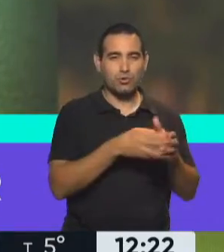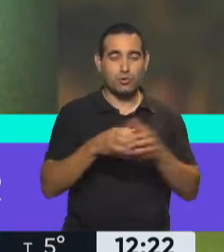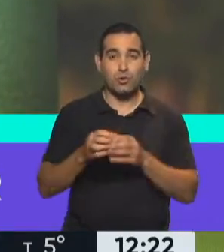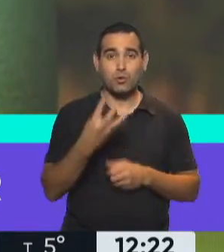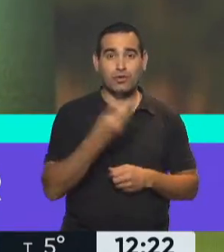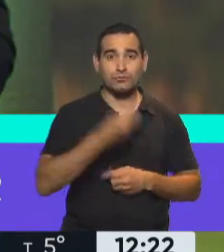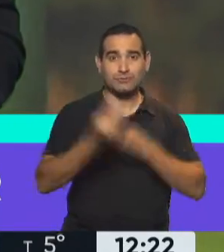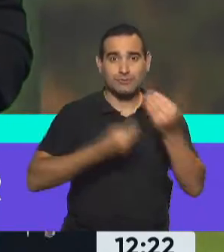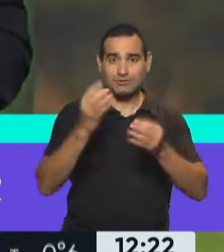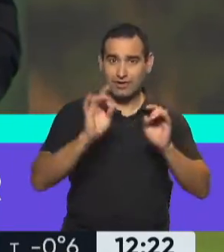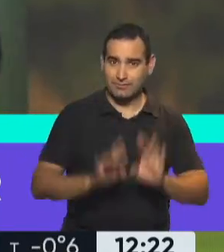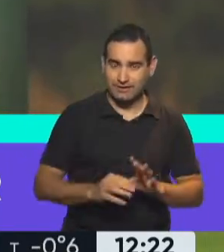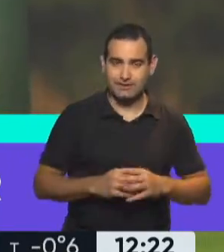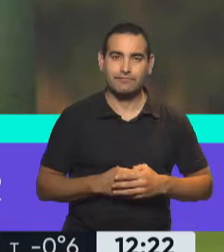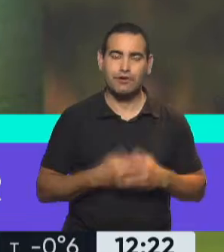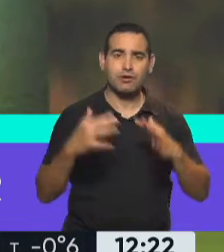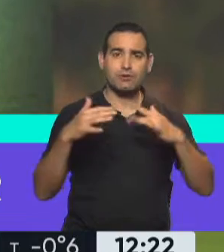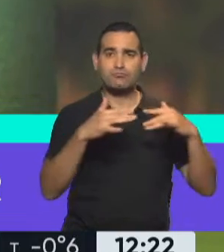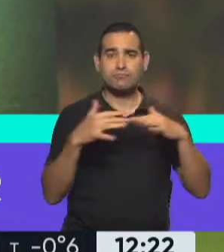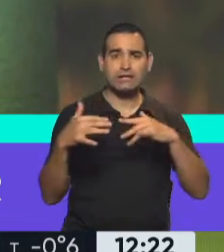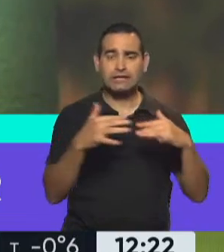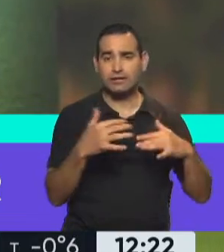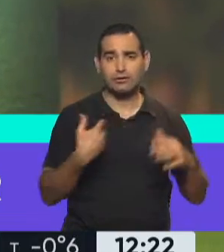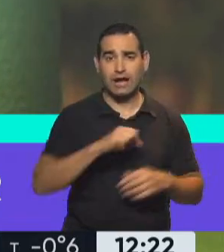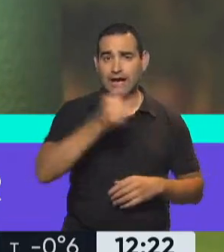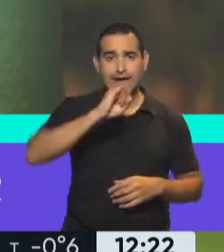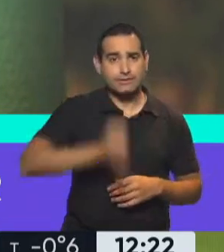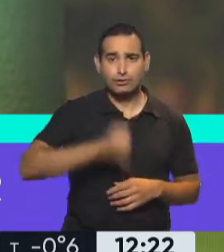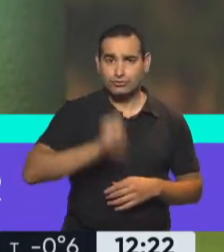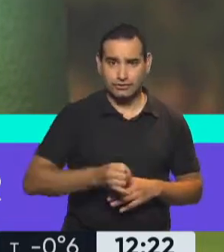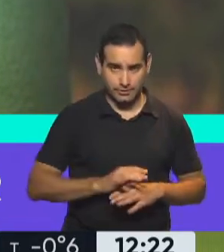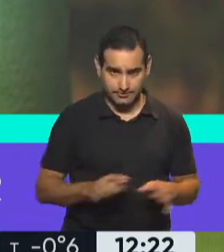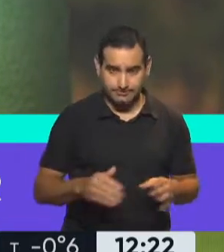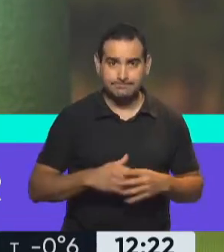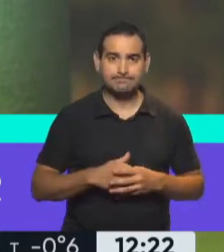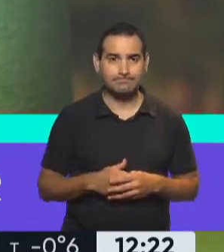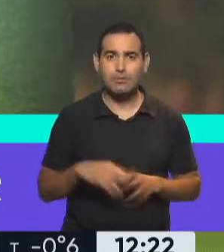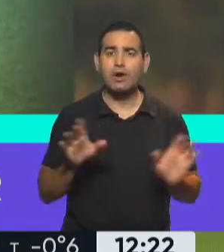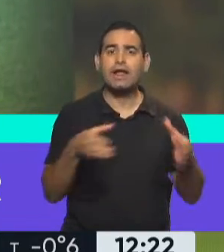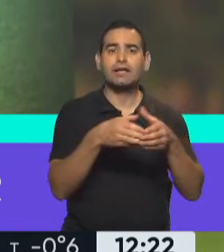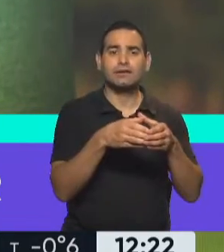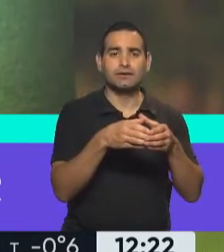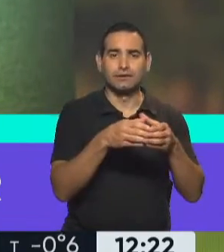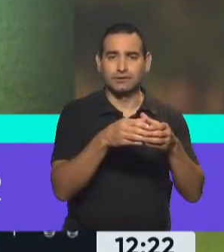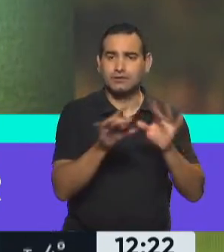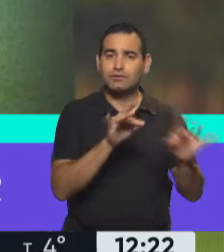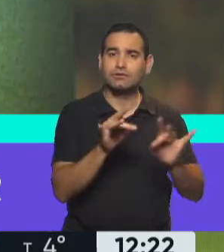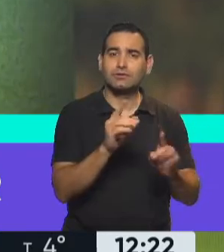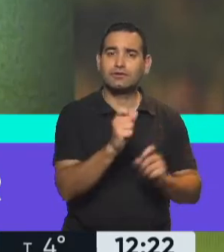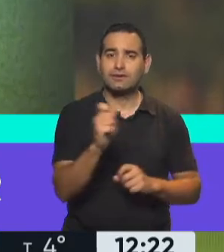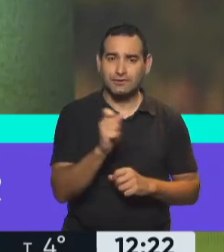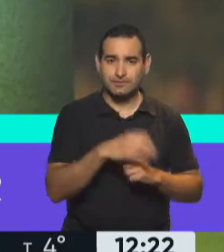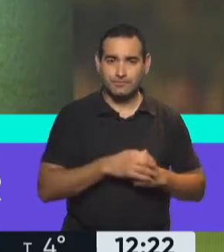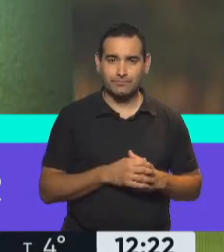clasificaban 4. Correcto. Bueno, ahora sí, es un partido a matar o morir y se acabó la historia. El tema es: ¿con qué equipo va a jugar? Scaloni. Bueno,